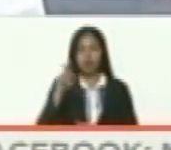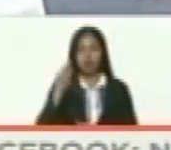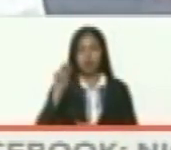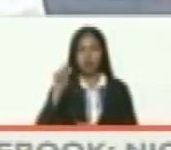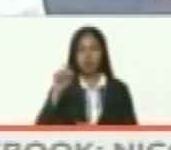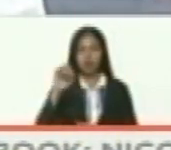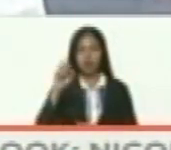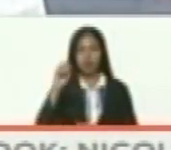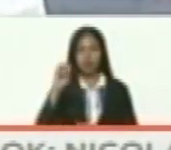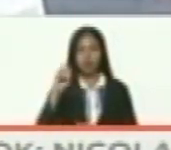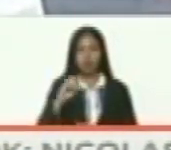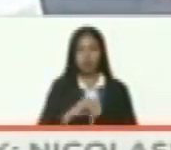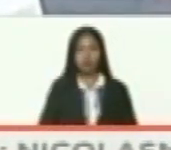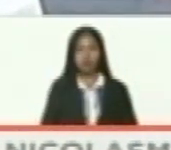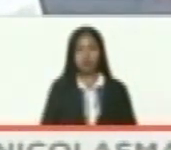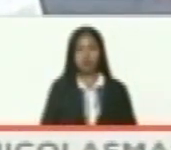iglesias,